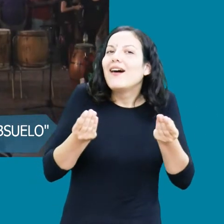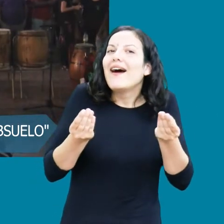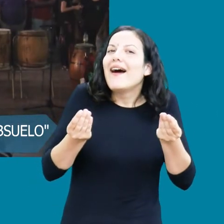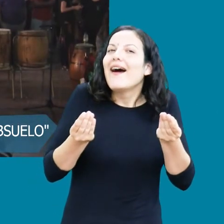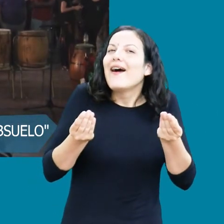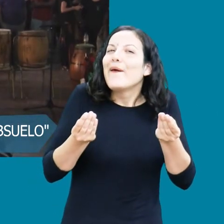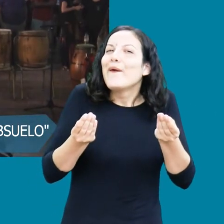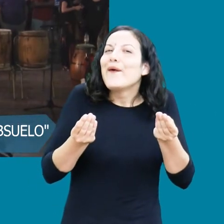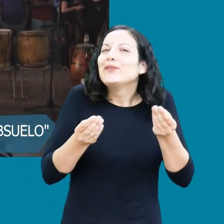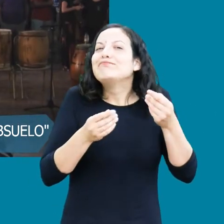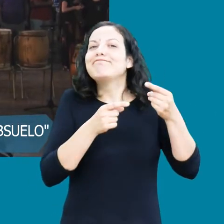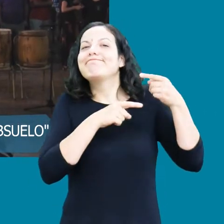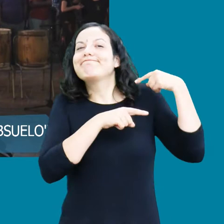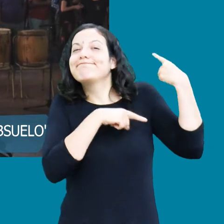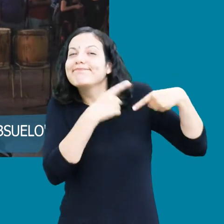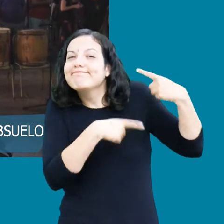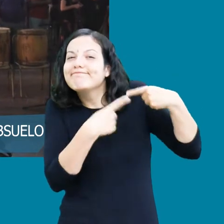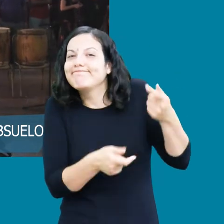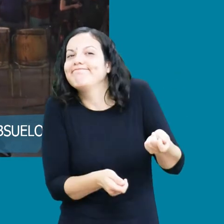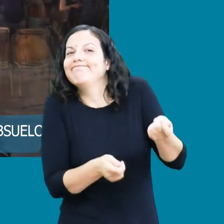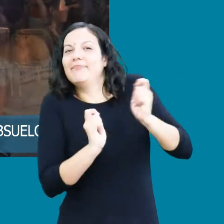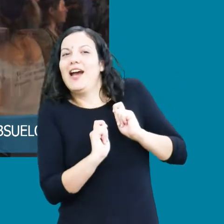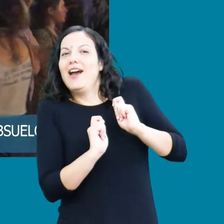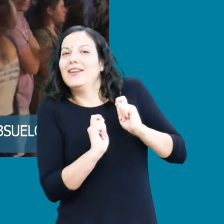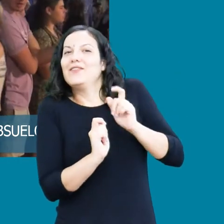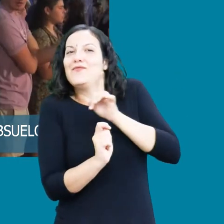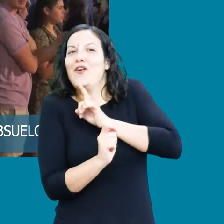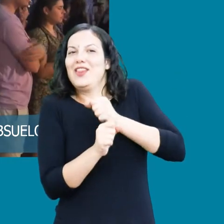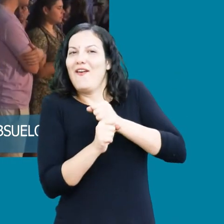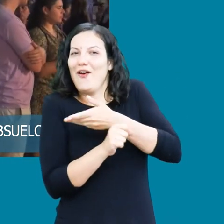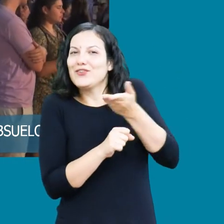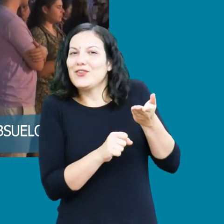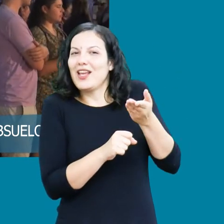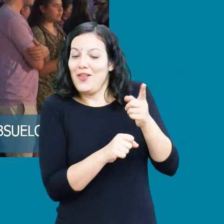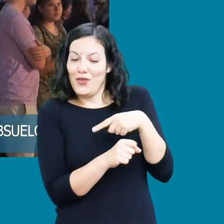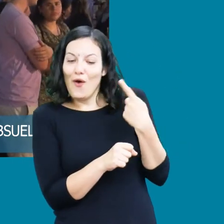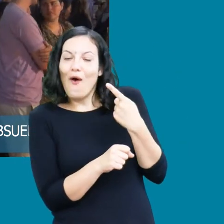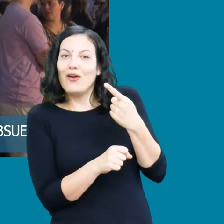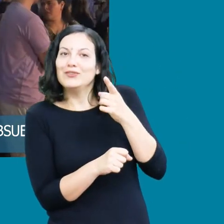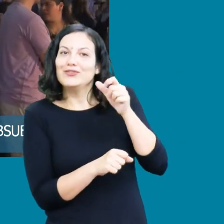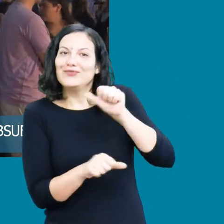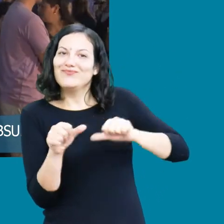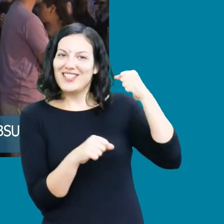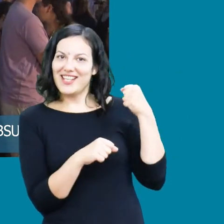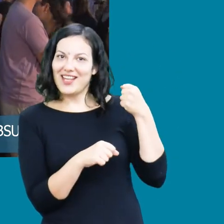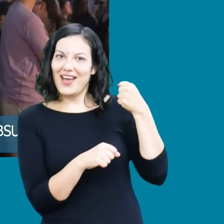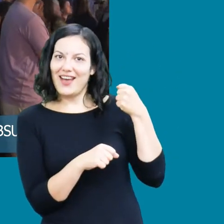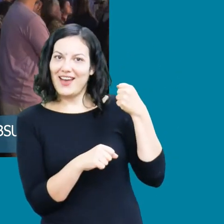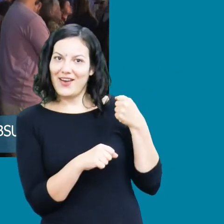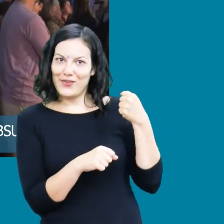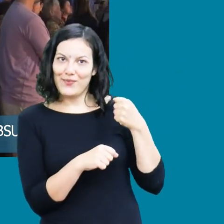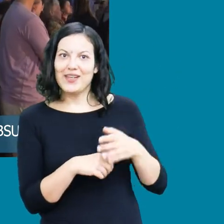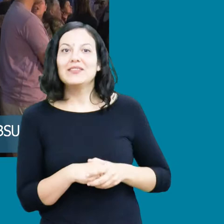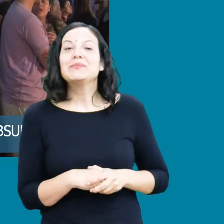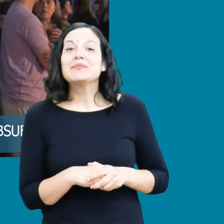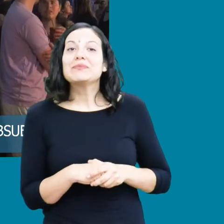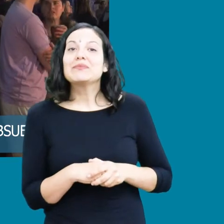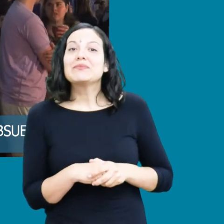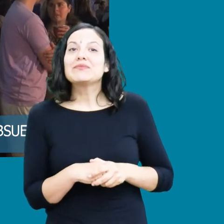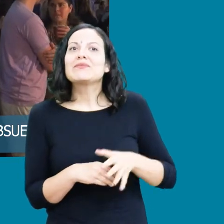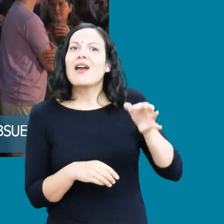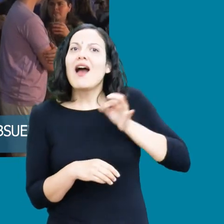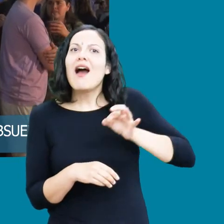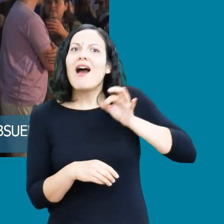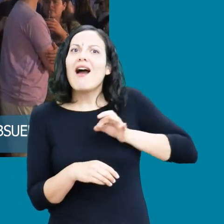como un legado que la Facultad de Trabajo Social nos deja a nosotros en Ciencias Económicas, después de haber compartido